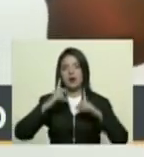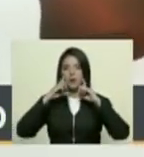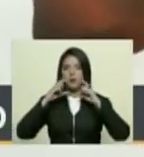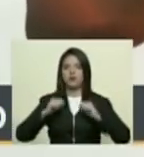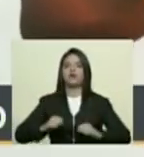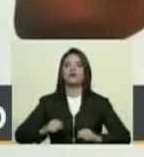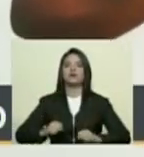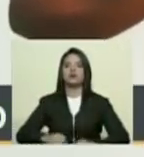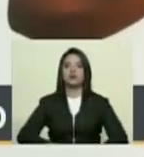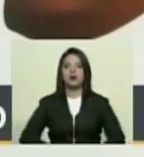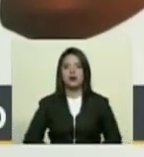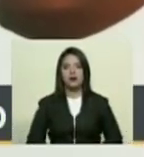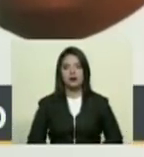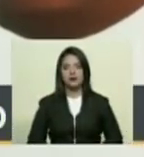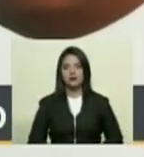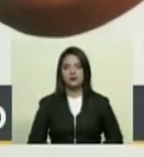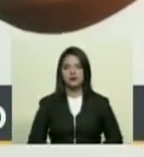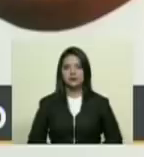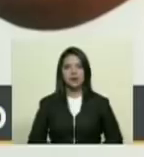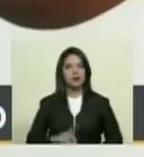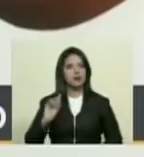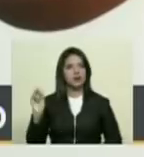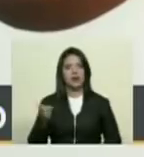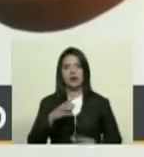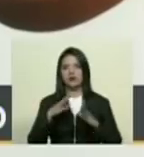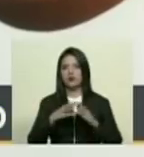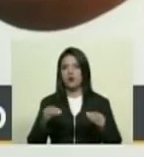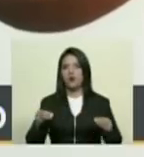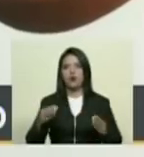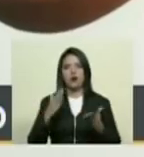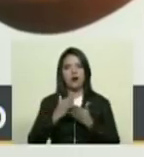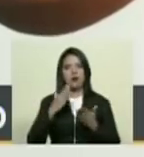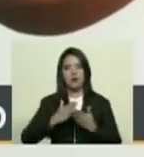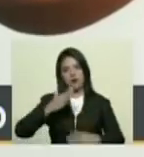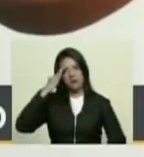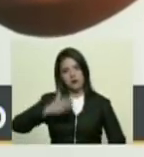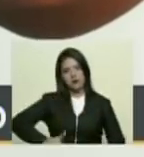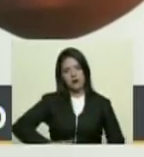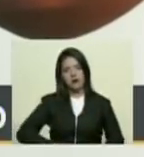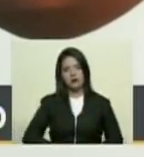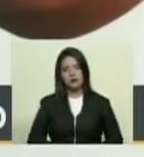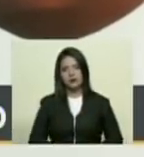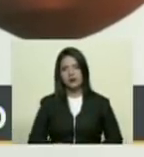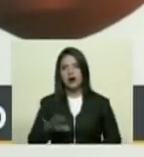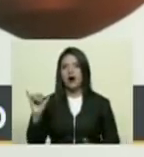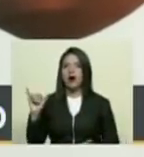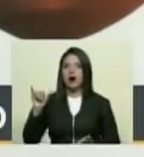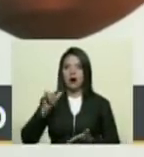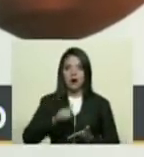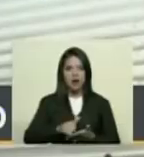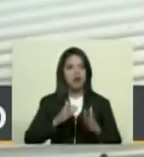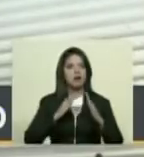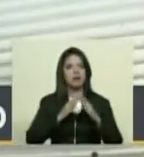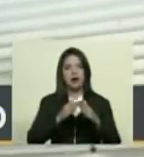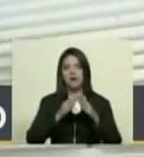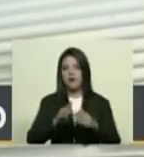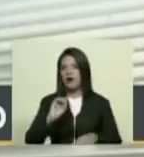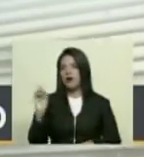profesionales, de todos nuestros cuarteles, bases